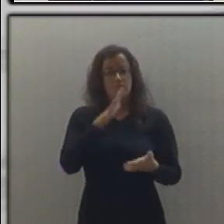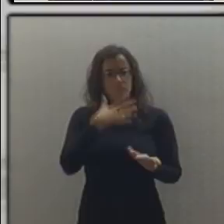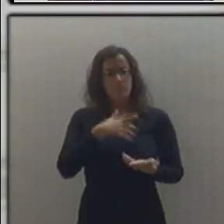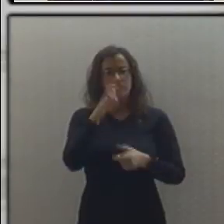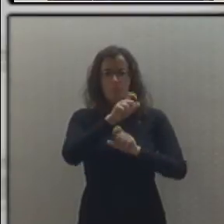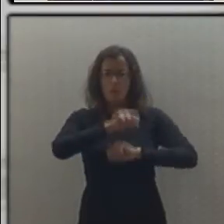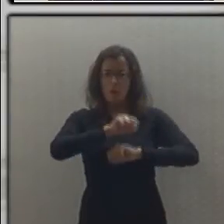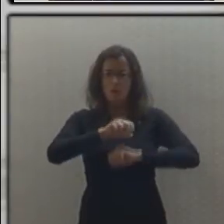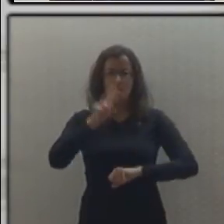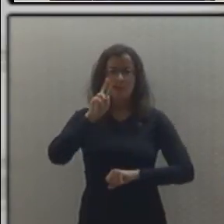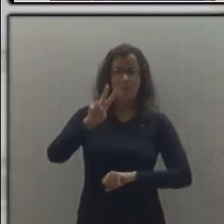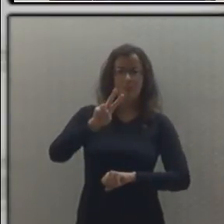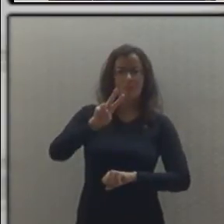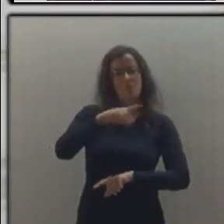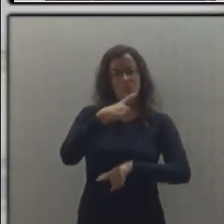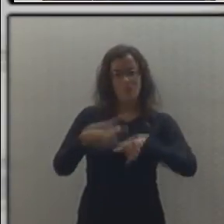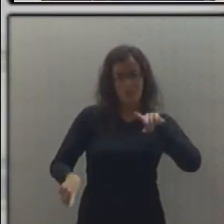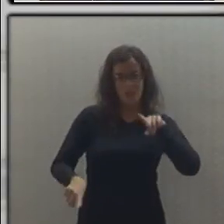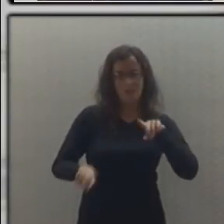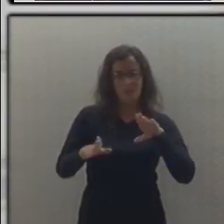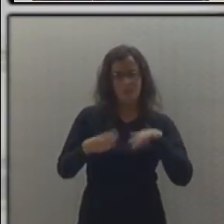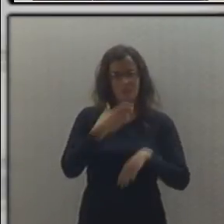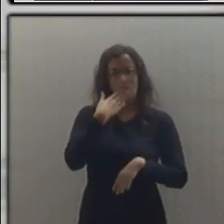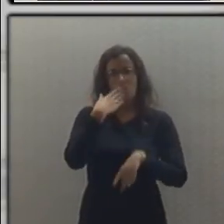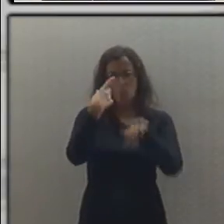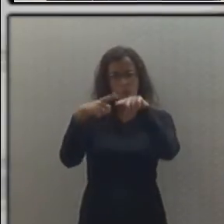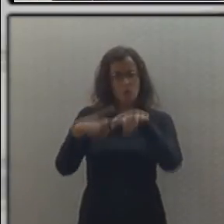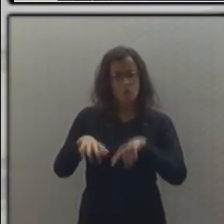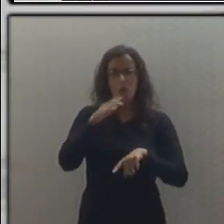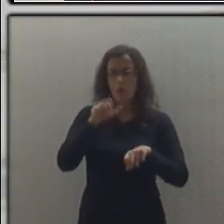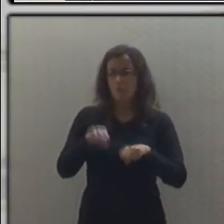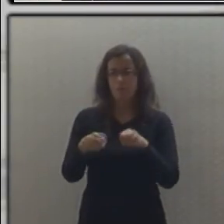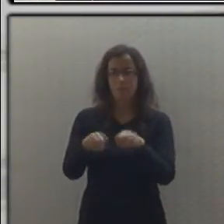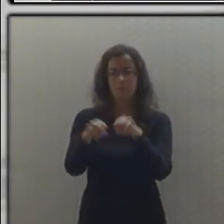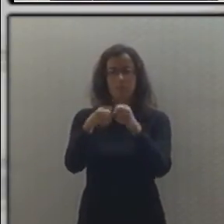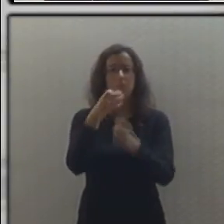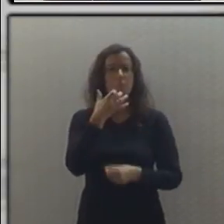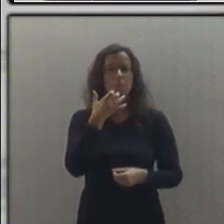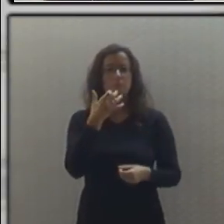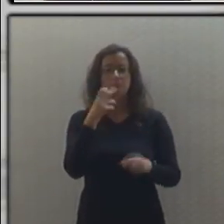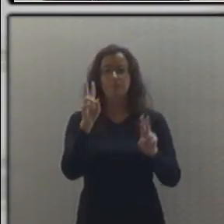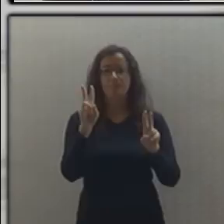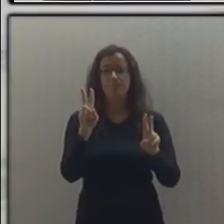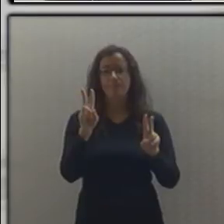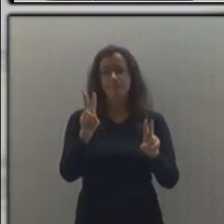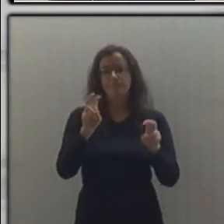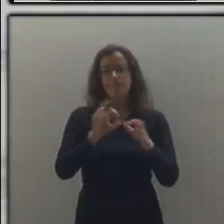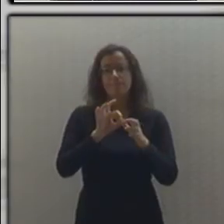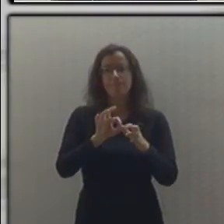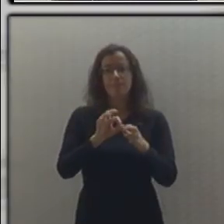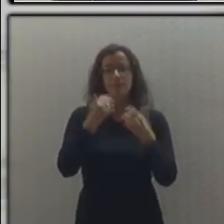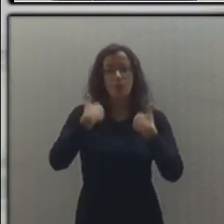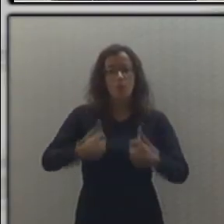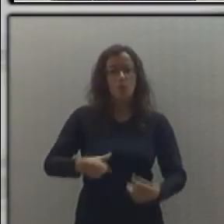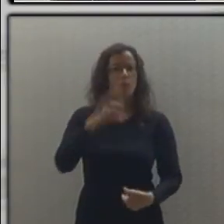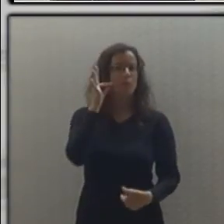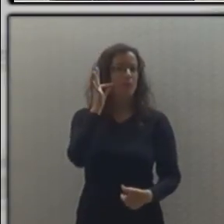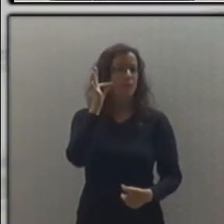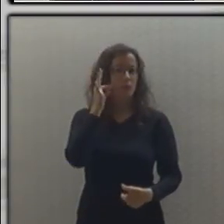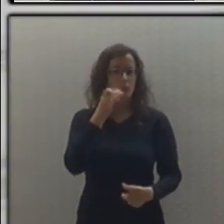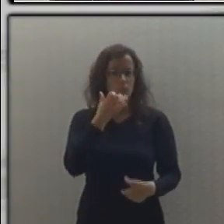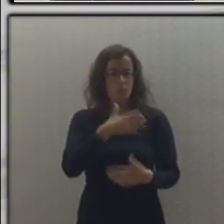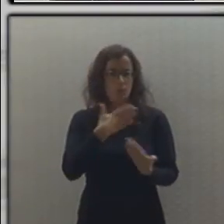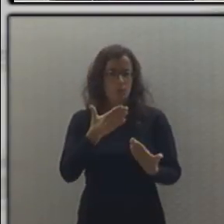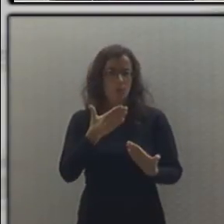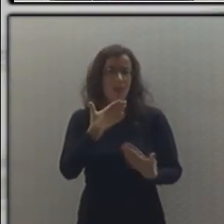personas mayores de otra manera y se están empezando a romper tabúes, incluso como el tema de el cuerpo femenino en la